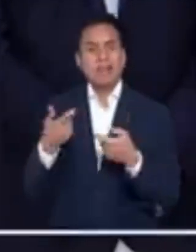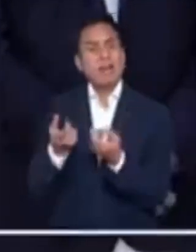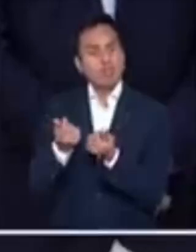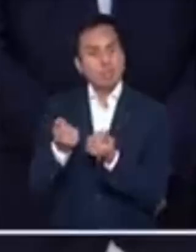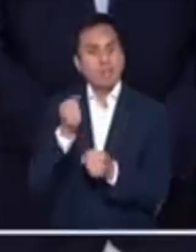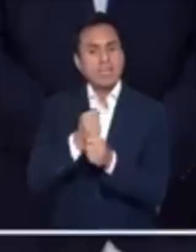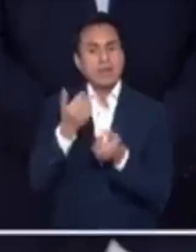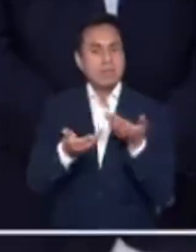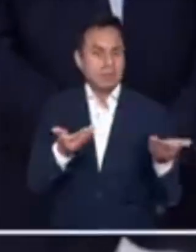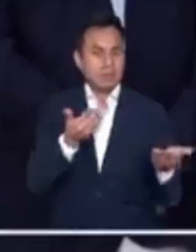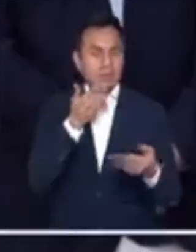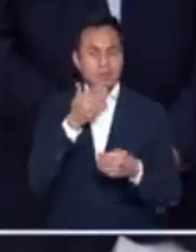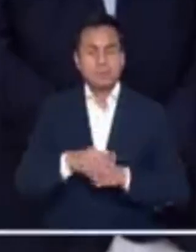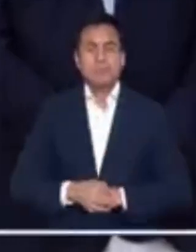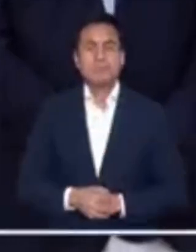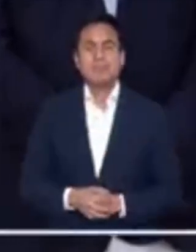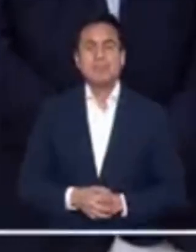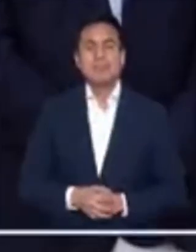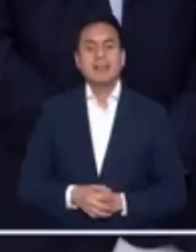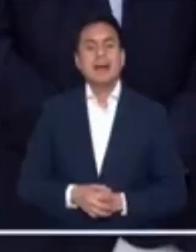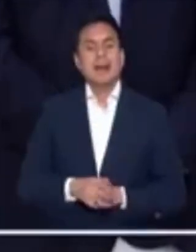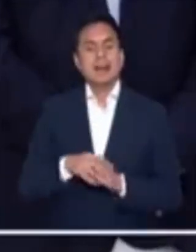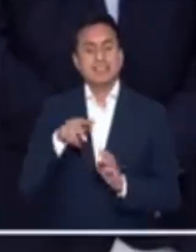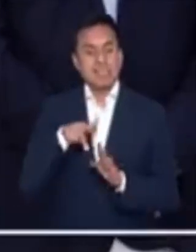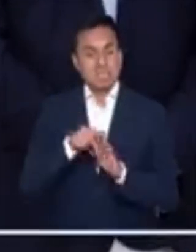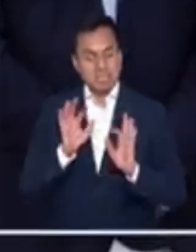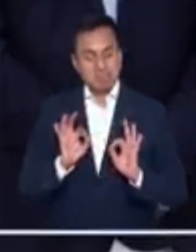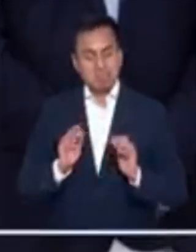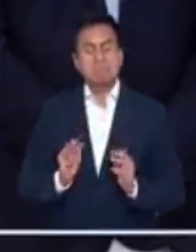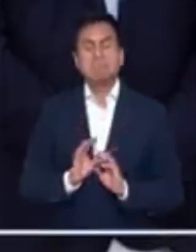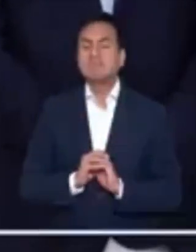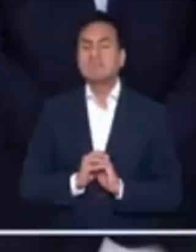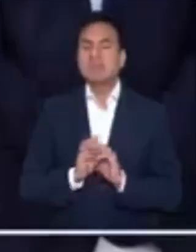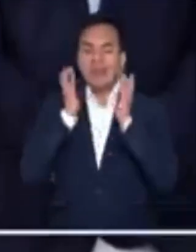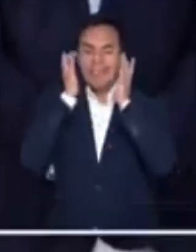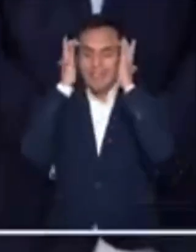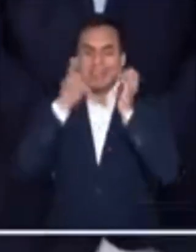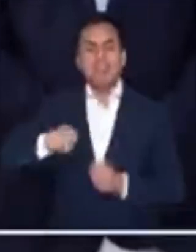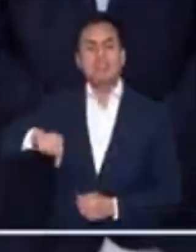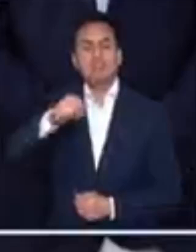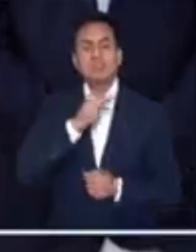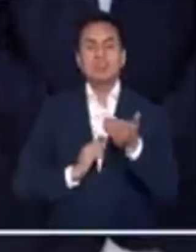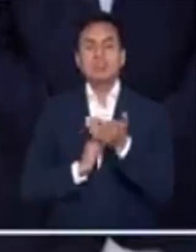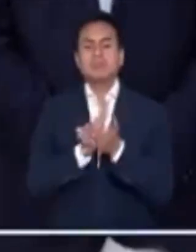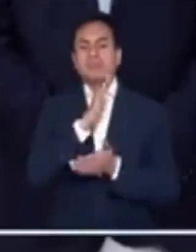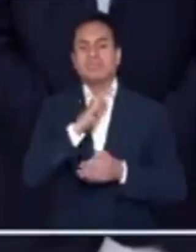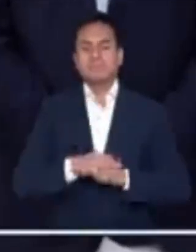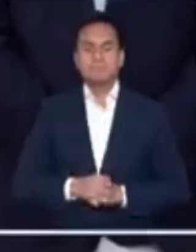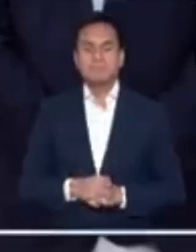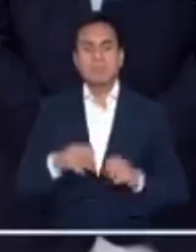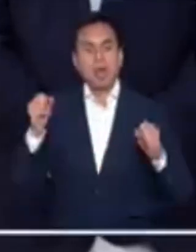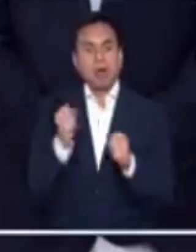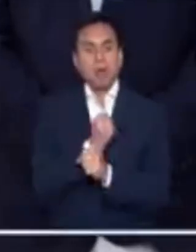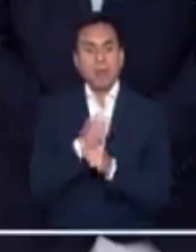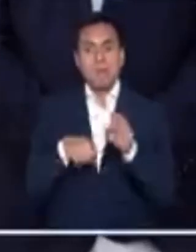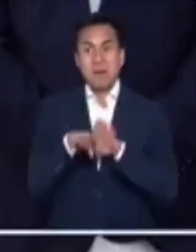y en el empleo. Lo voy a dejar hasta aquí. Es una alegría para nosotros partir. Va a ser una obra